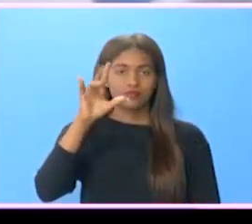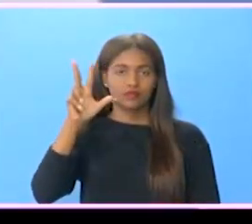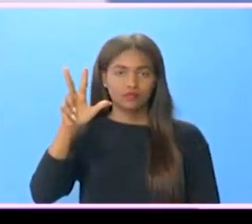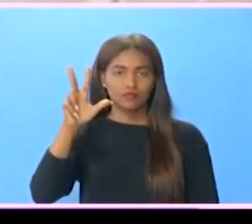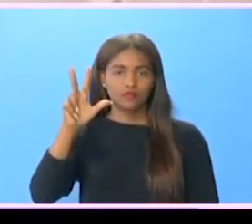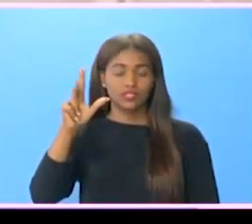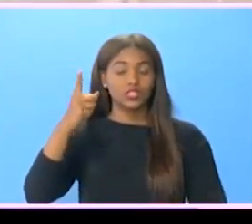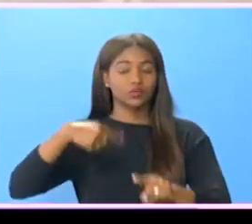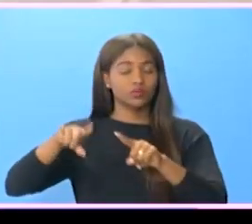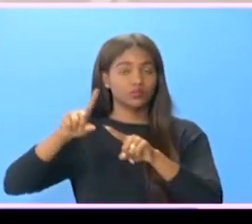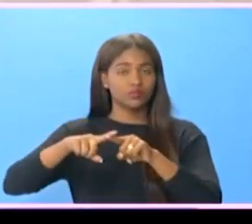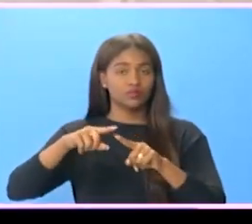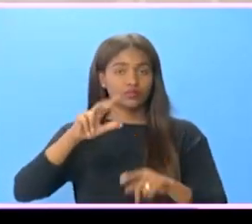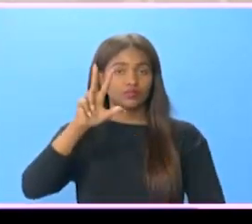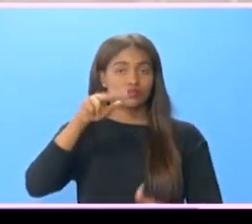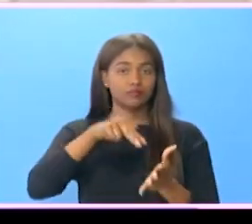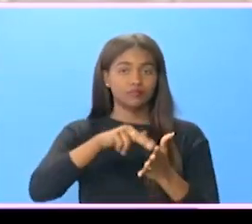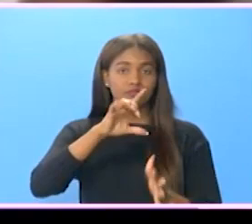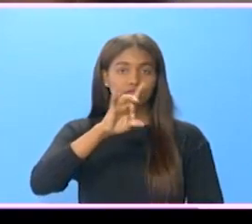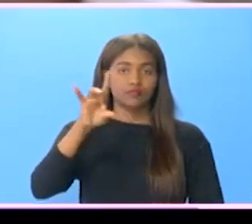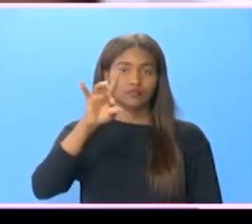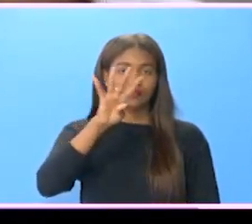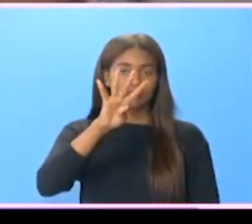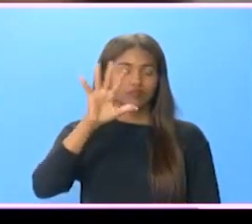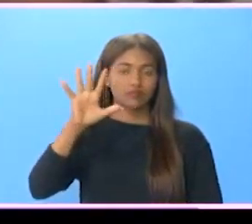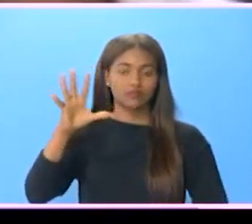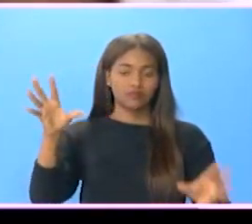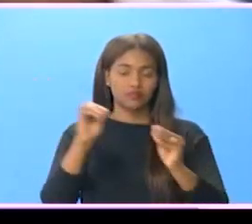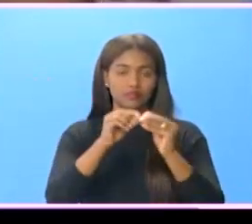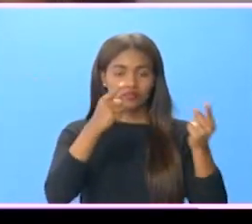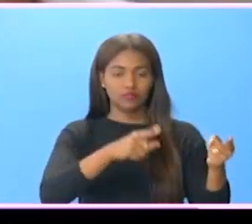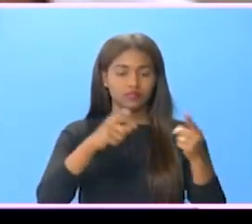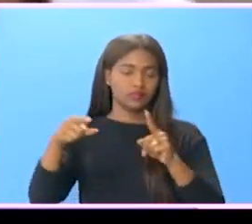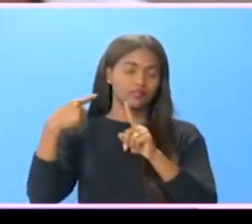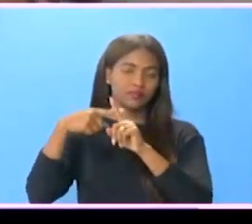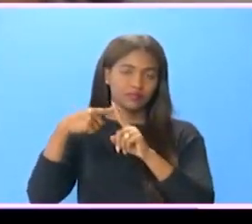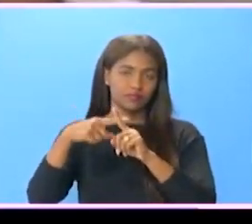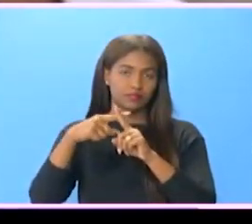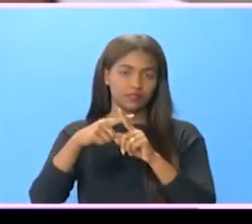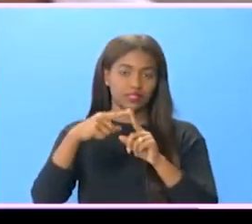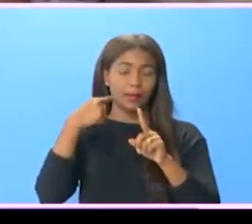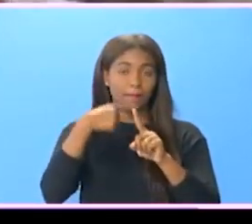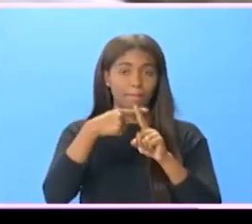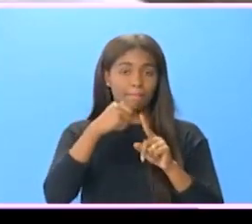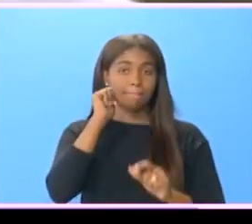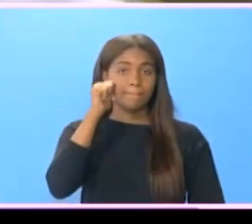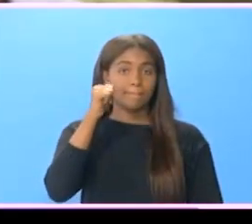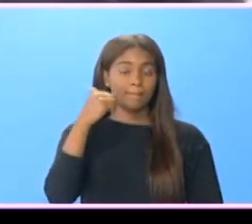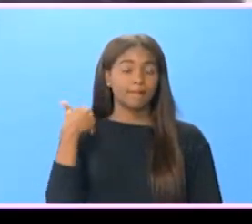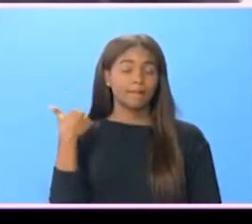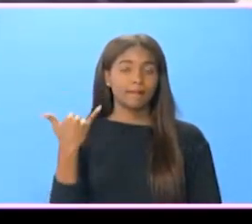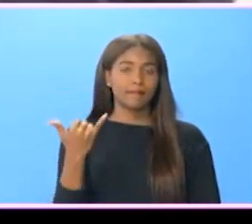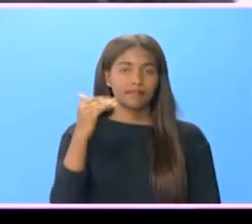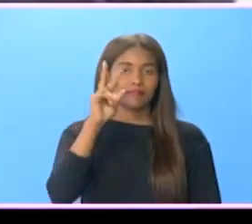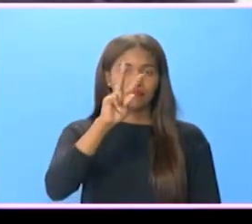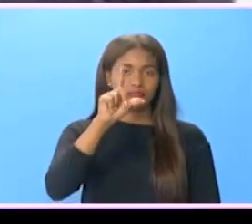4.383, mientras son 3.845 el total de casos activos. La positividad diaria se sitúa